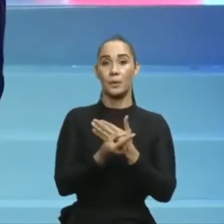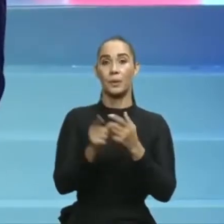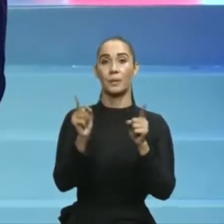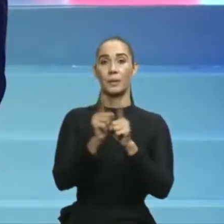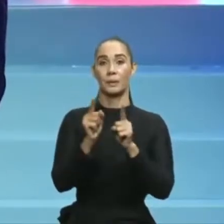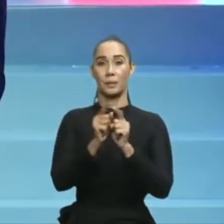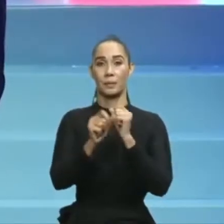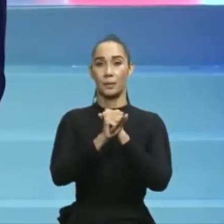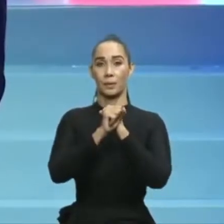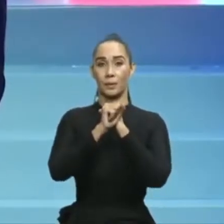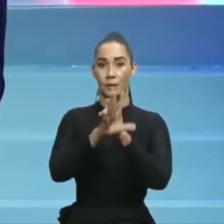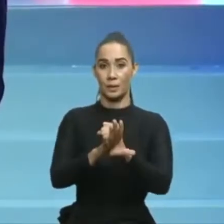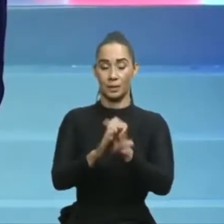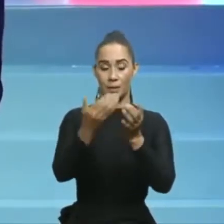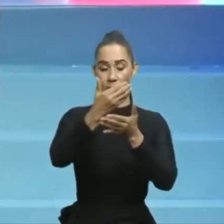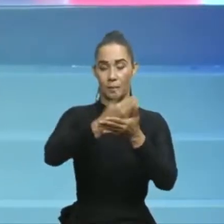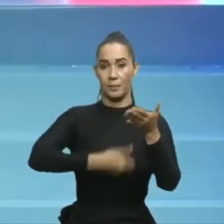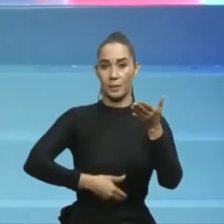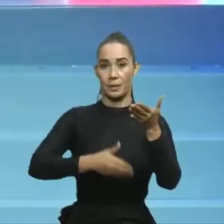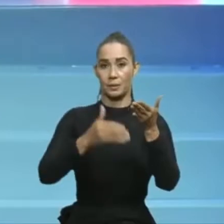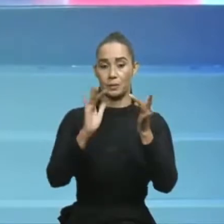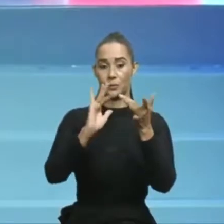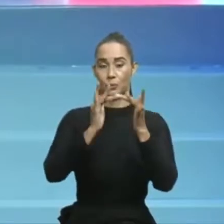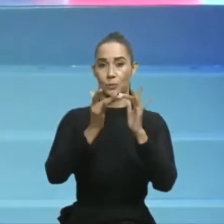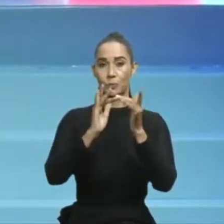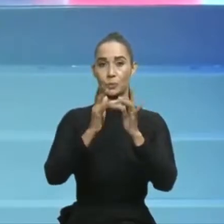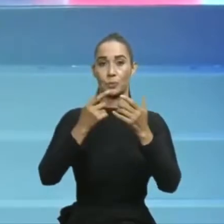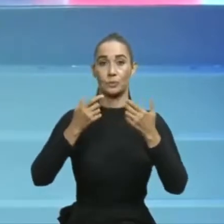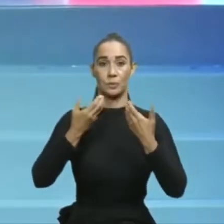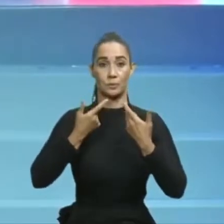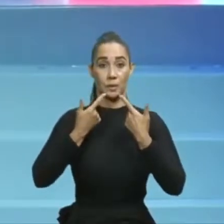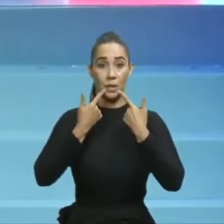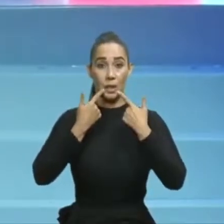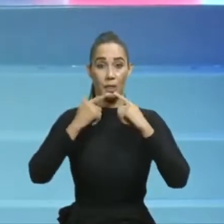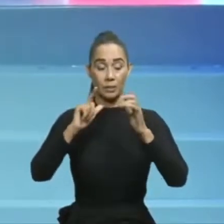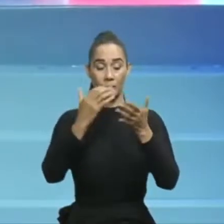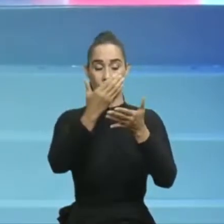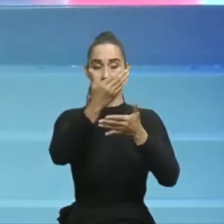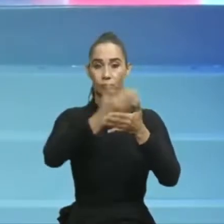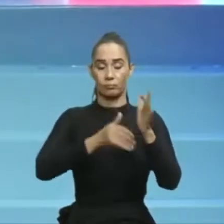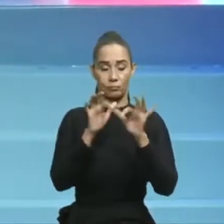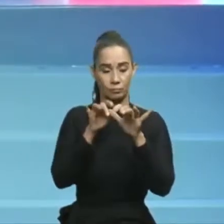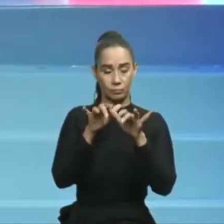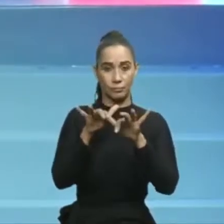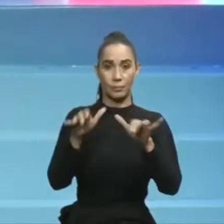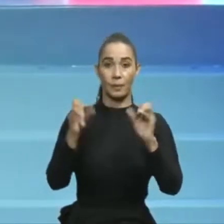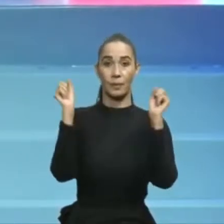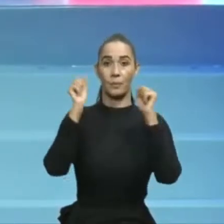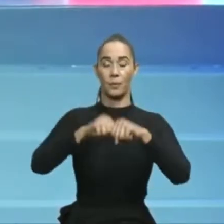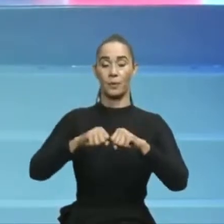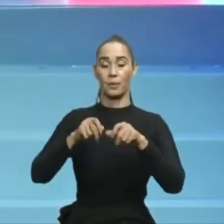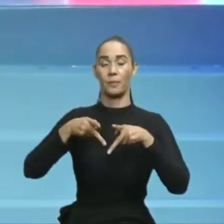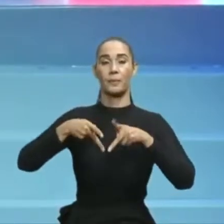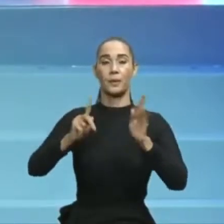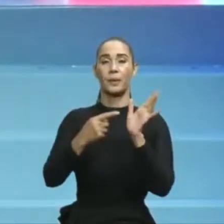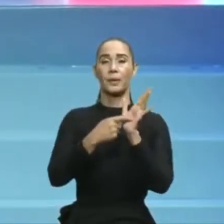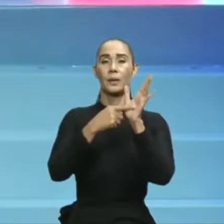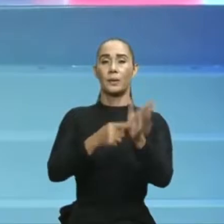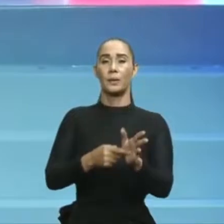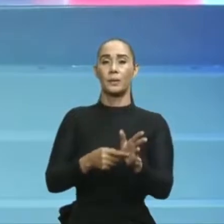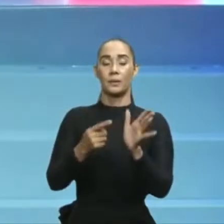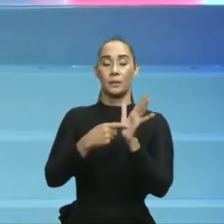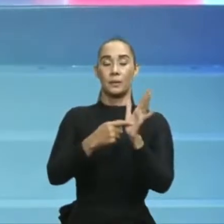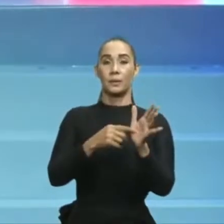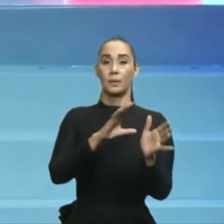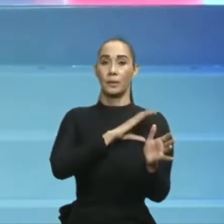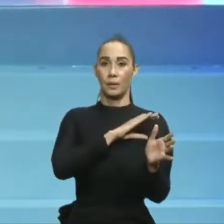la aplicación virtual denuncias virtuales para todas las repúblicas que permitirá a la ciudadanía presentar denuncias ante